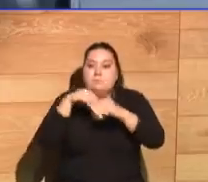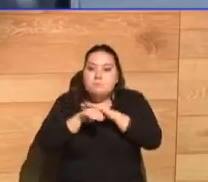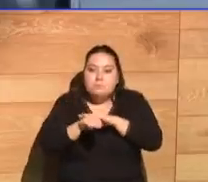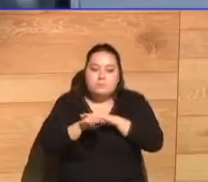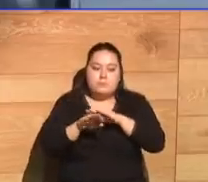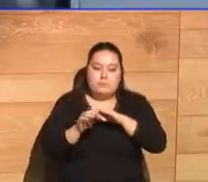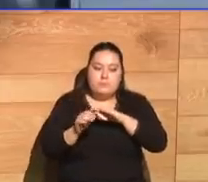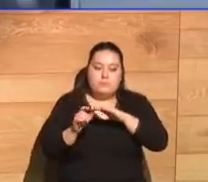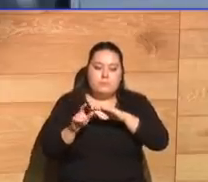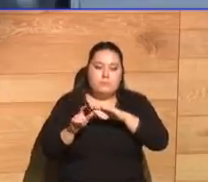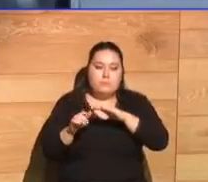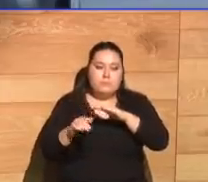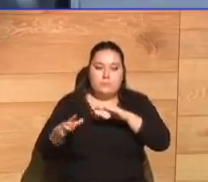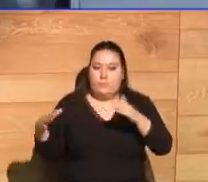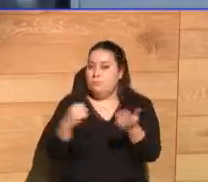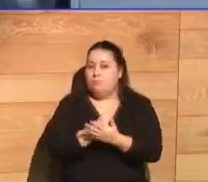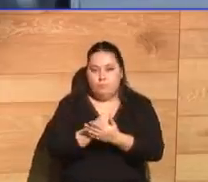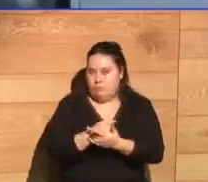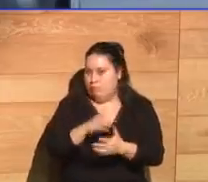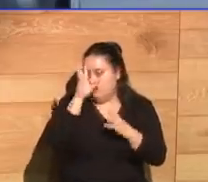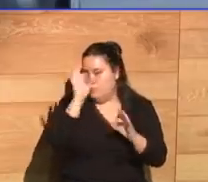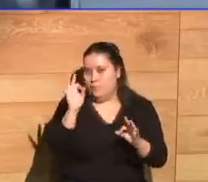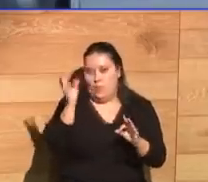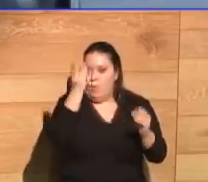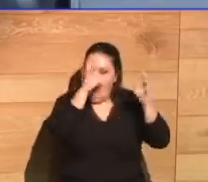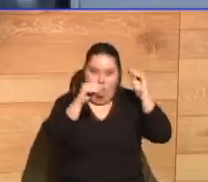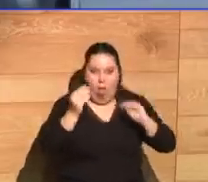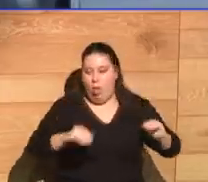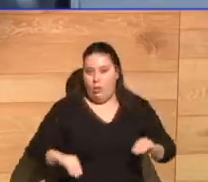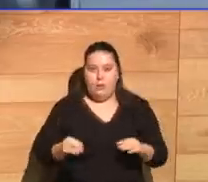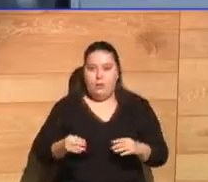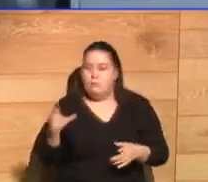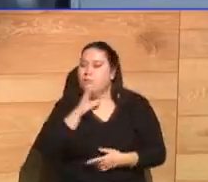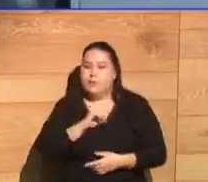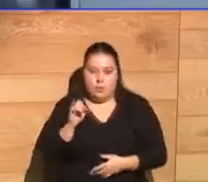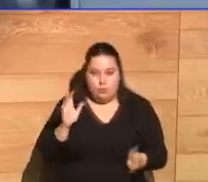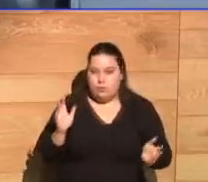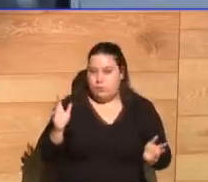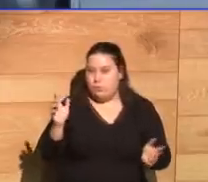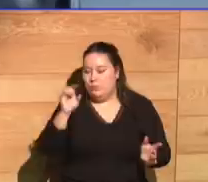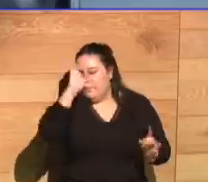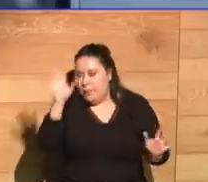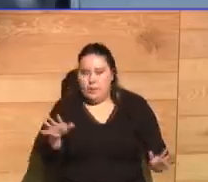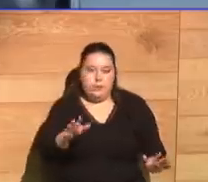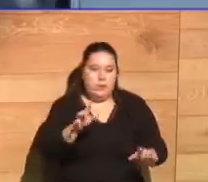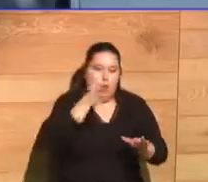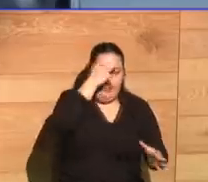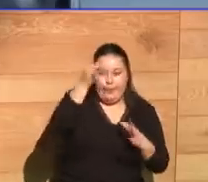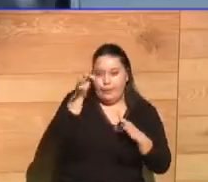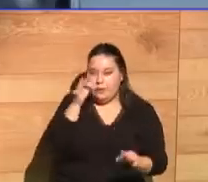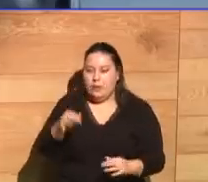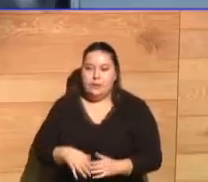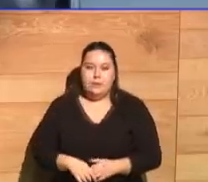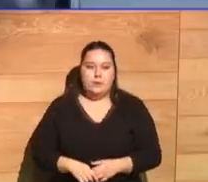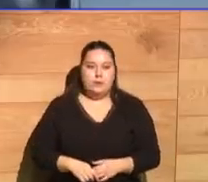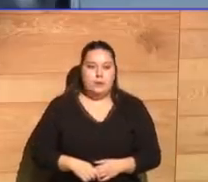Luthor. Todo eso, evidentemente, es decorado y es maravilloso. Es espectacular. El detalle, la reacción del